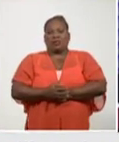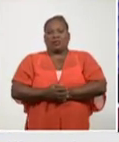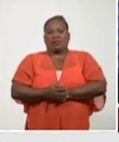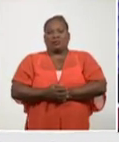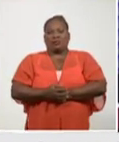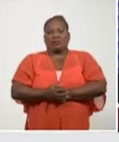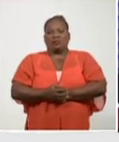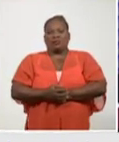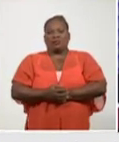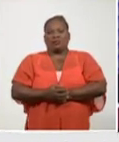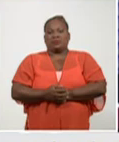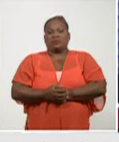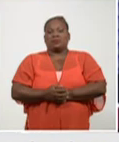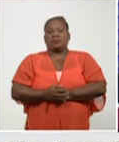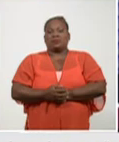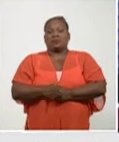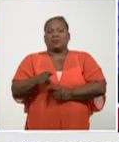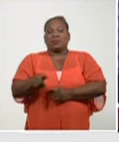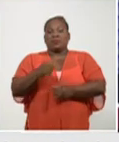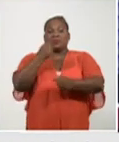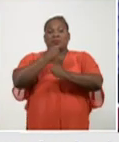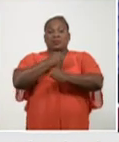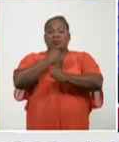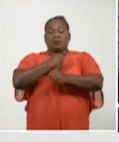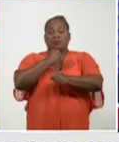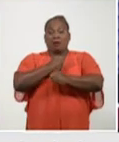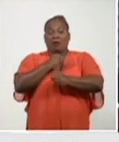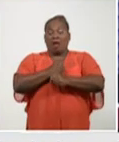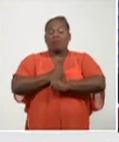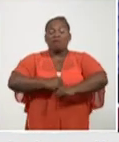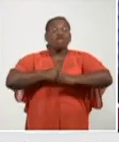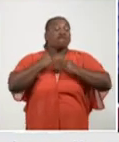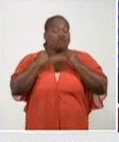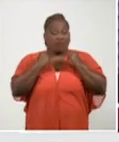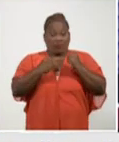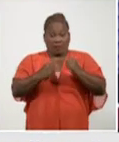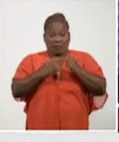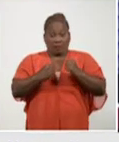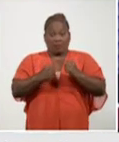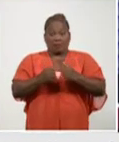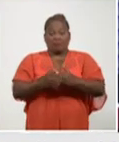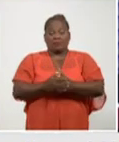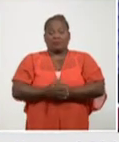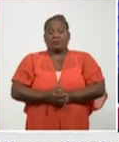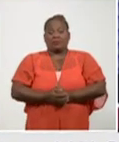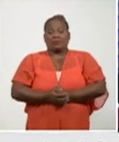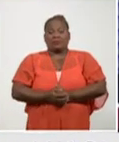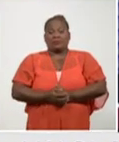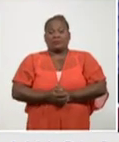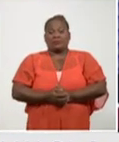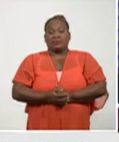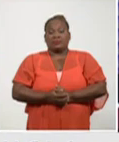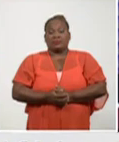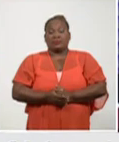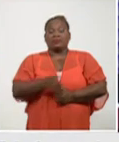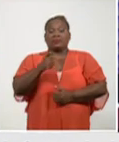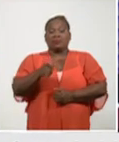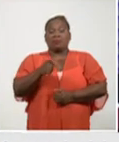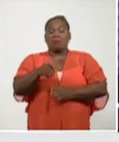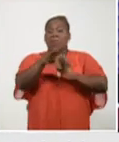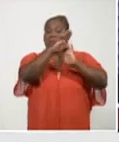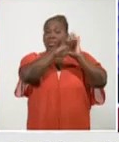Cuba hoy, trabajando duro y y con las medidas